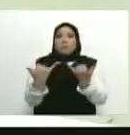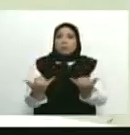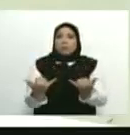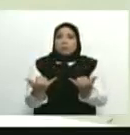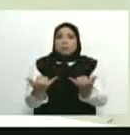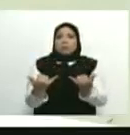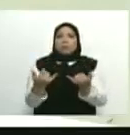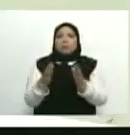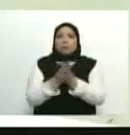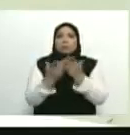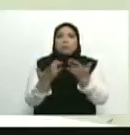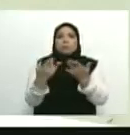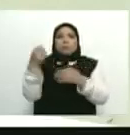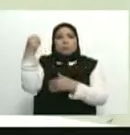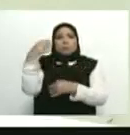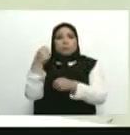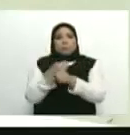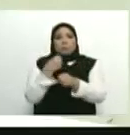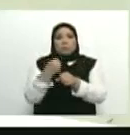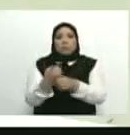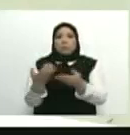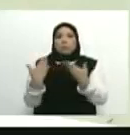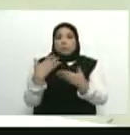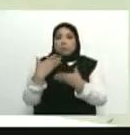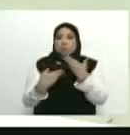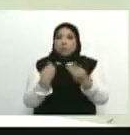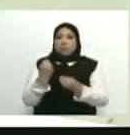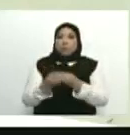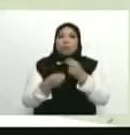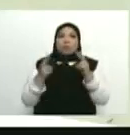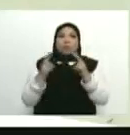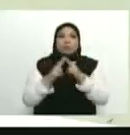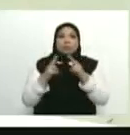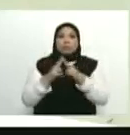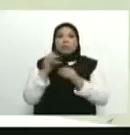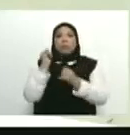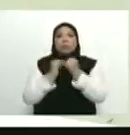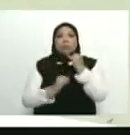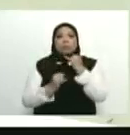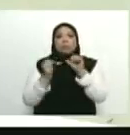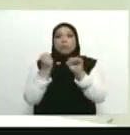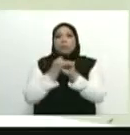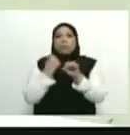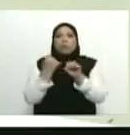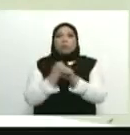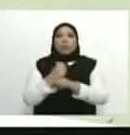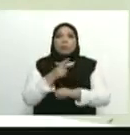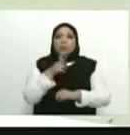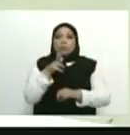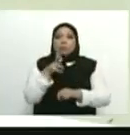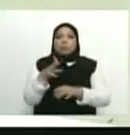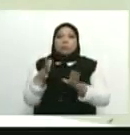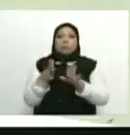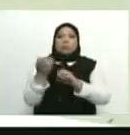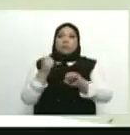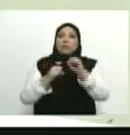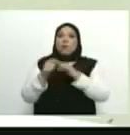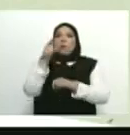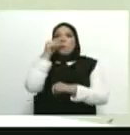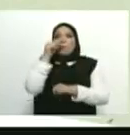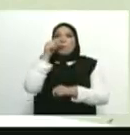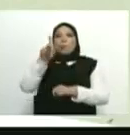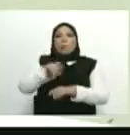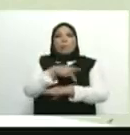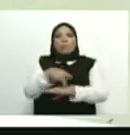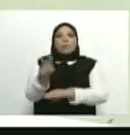libro salga a la luz lo más pronto y lo pueda conocer como última obra de este gran hombre de la